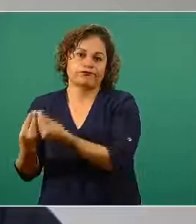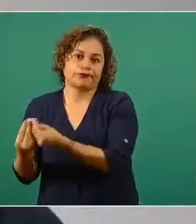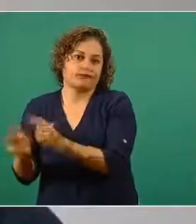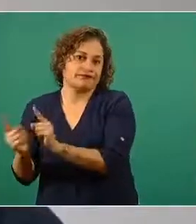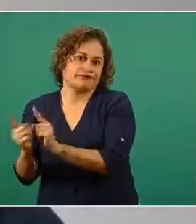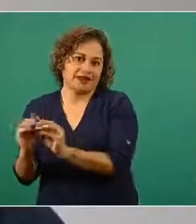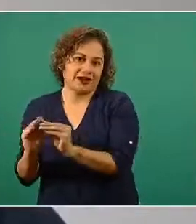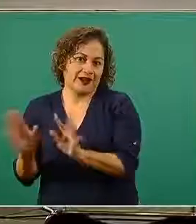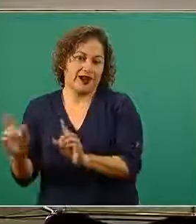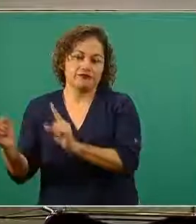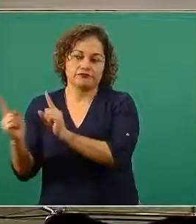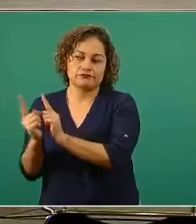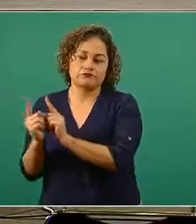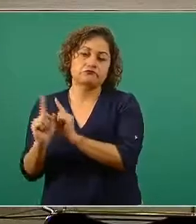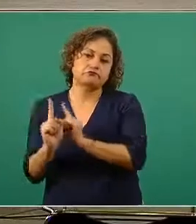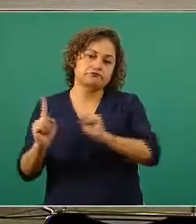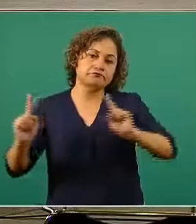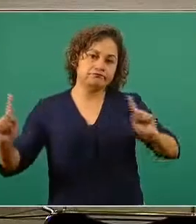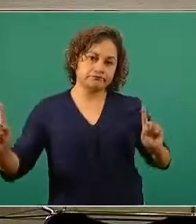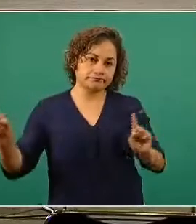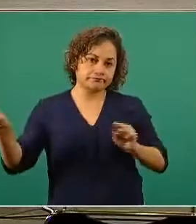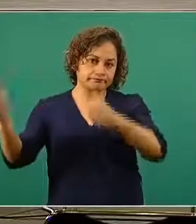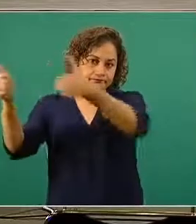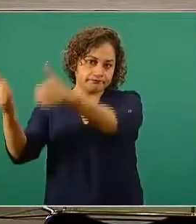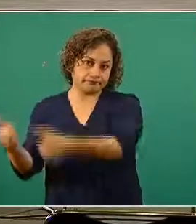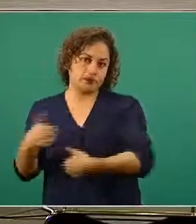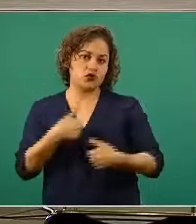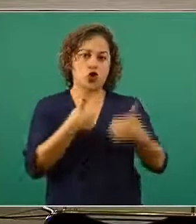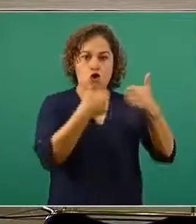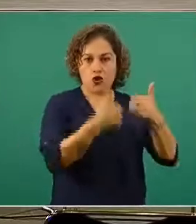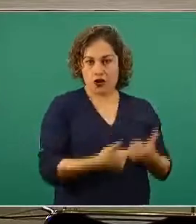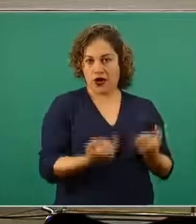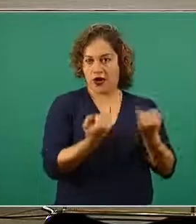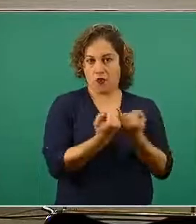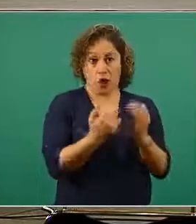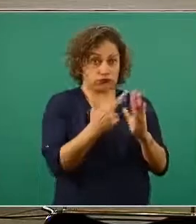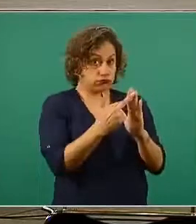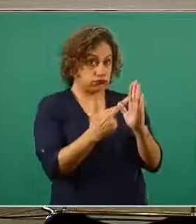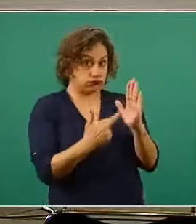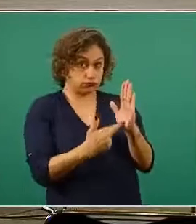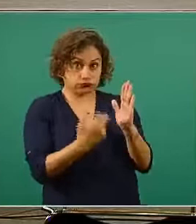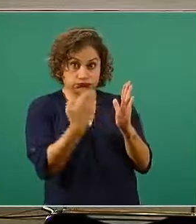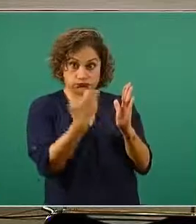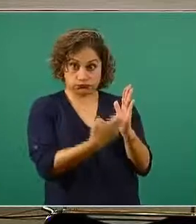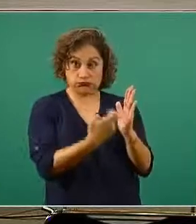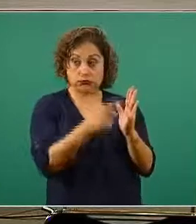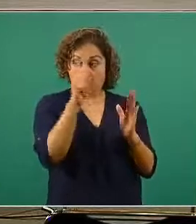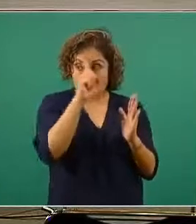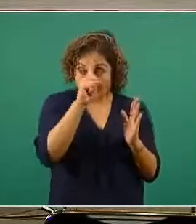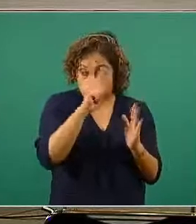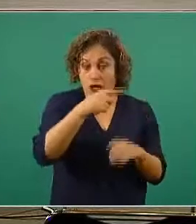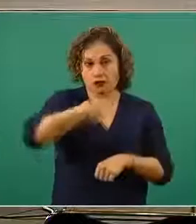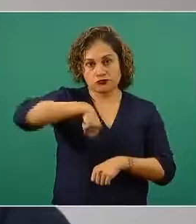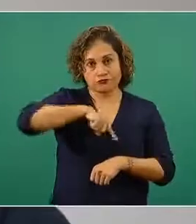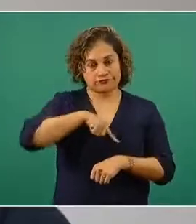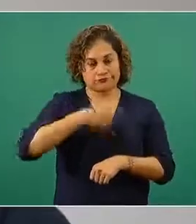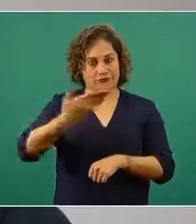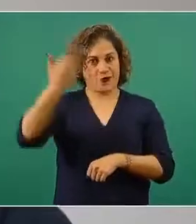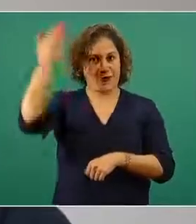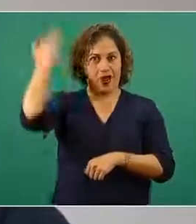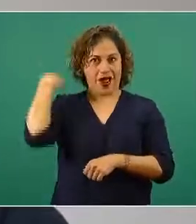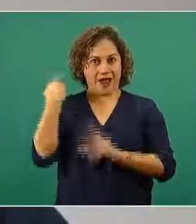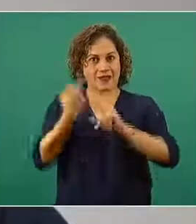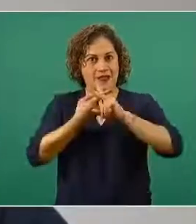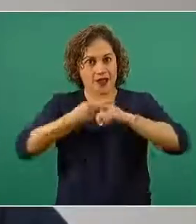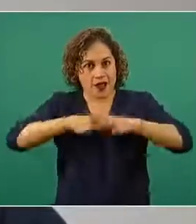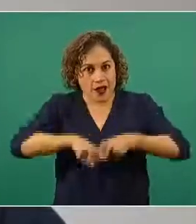salud, es solamente para efectos de cumplir los protocolos epidemiológicos que hemos recomendado ampliamente y desde un principio de